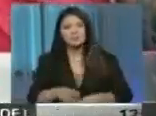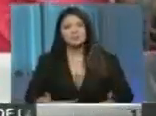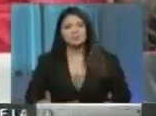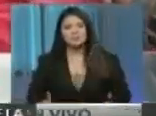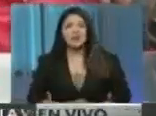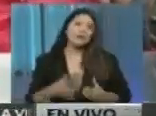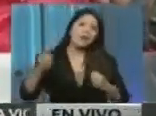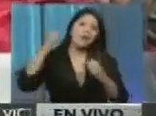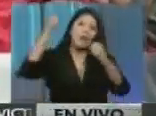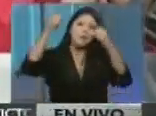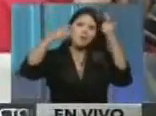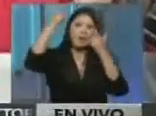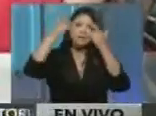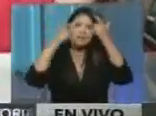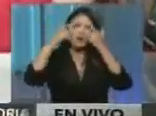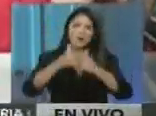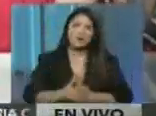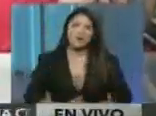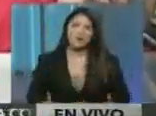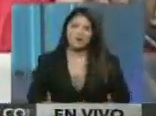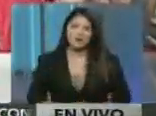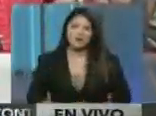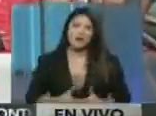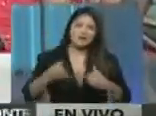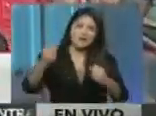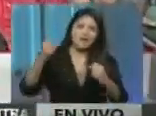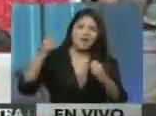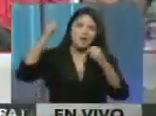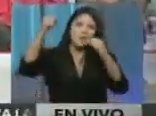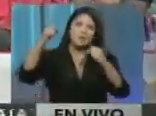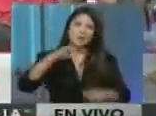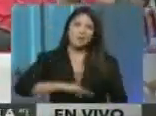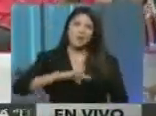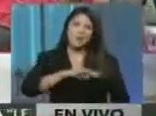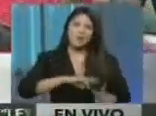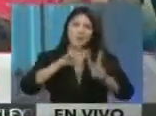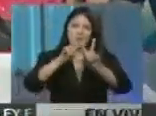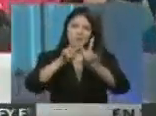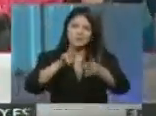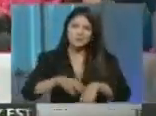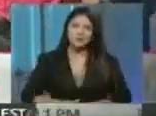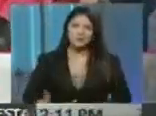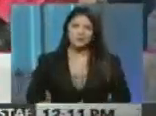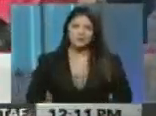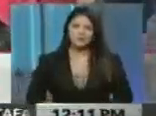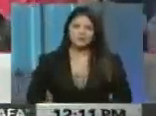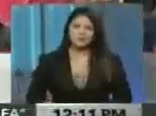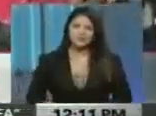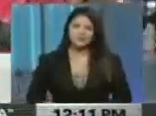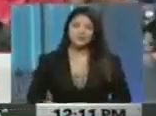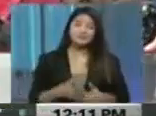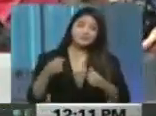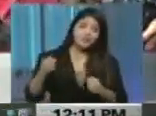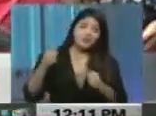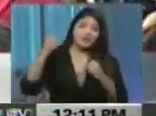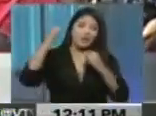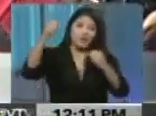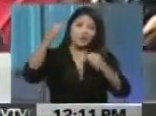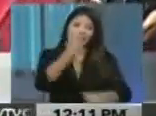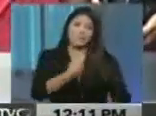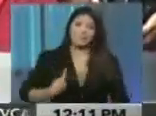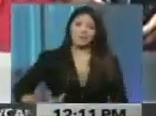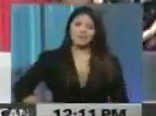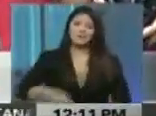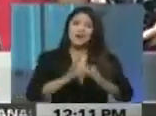¡Que viva Chávez! ¡Que viva la gran misión Vivienda Venezuela! ¡Que viva nuestro